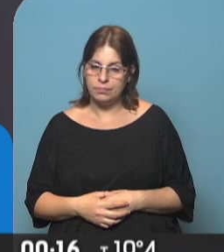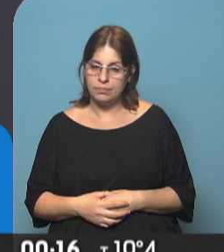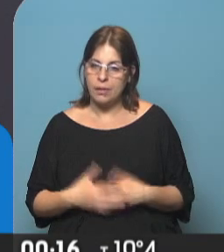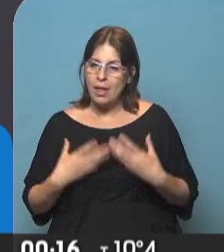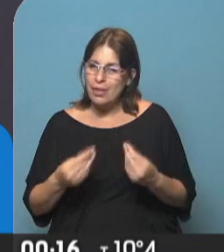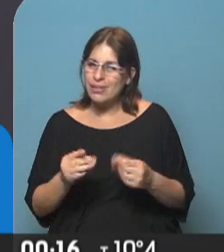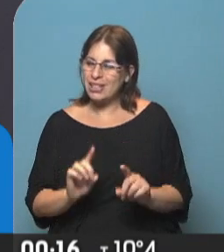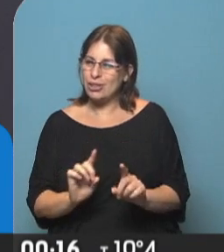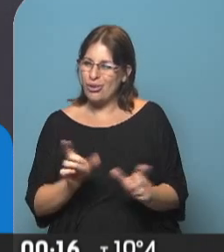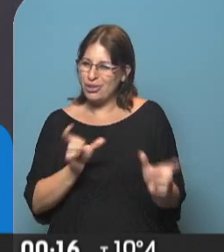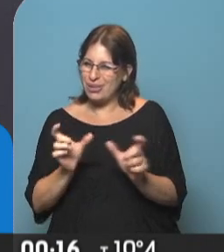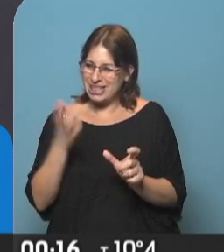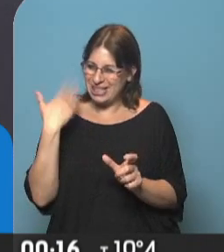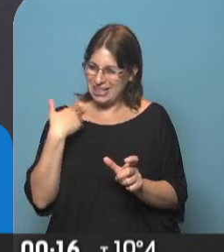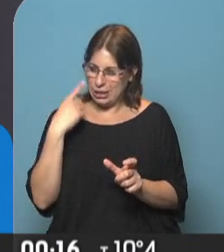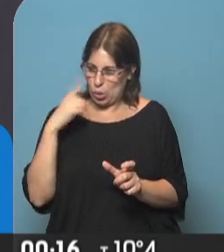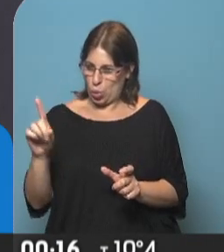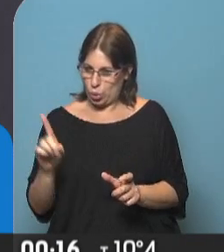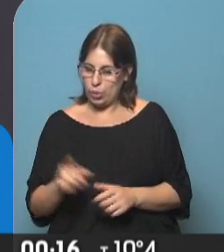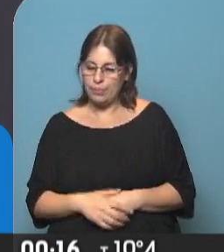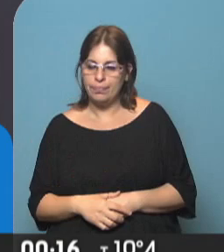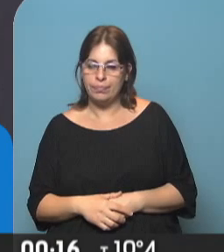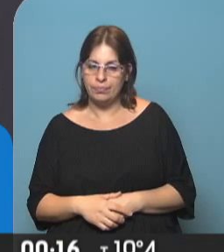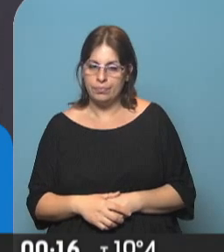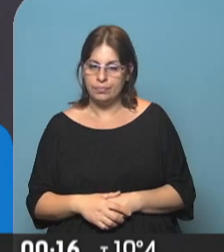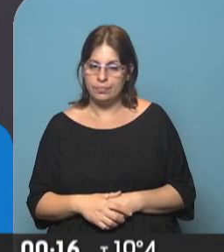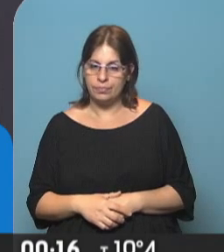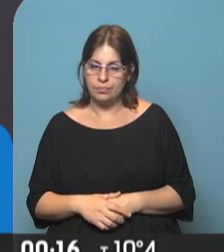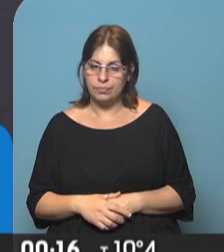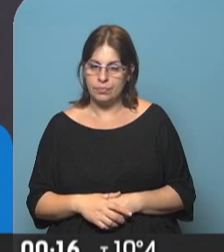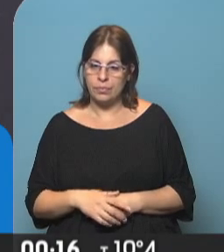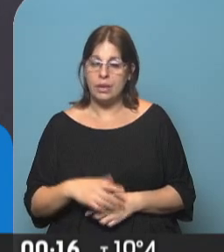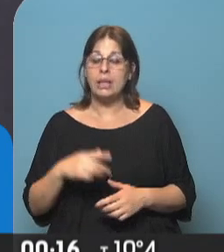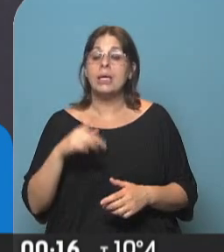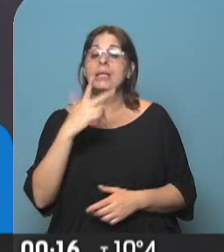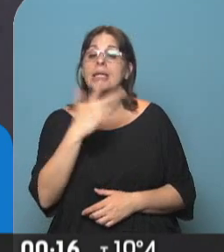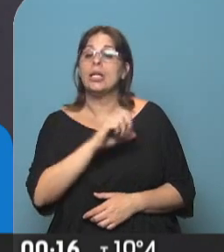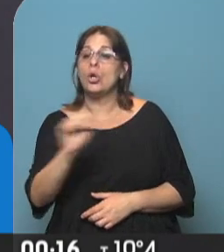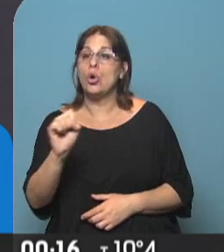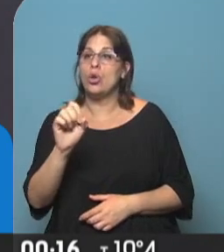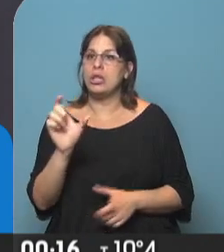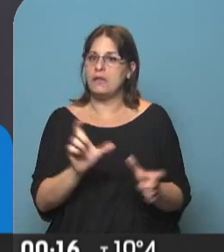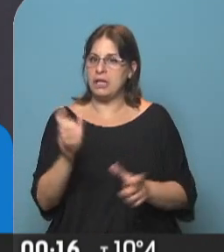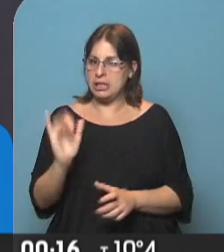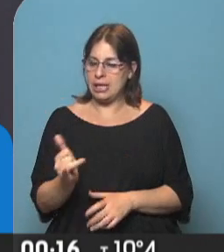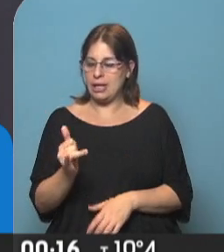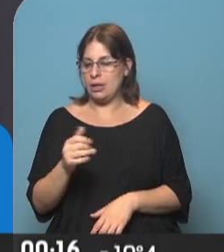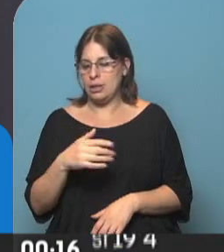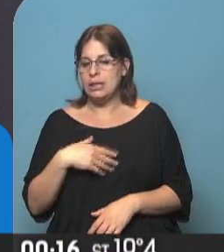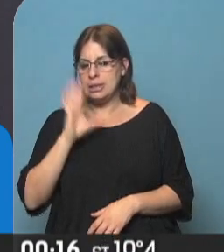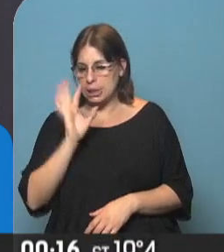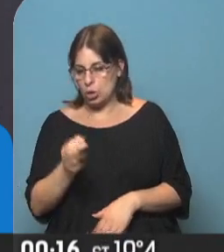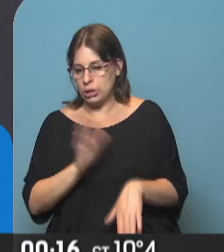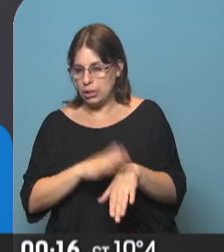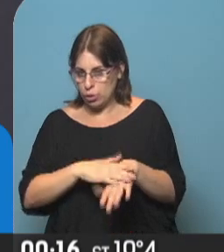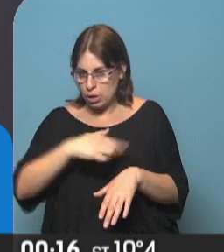esa diferencia que se había logrado, ¿no? O sea, eran diferencias de 3 goles, claramente la responsabilidad nuestra,